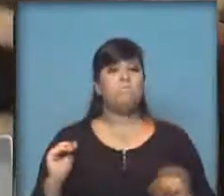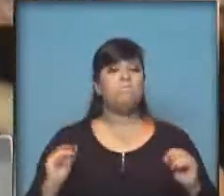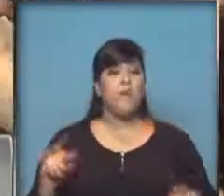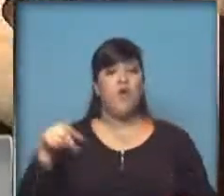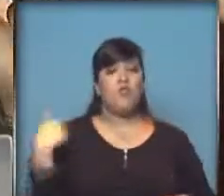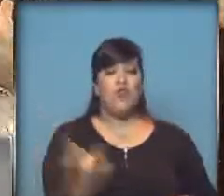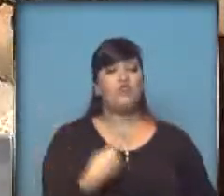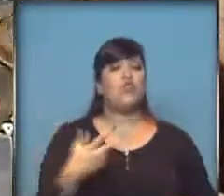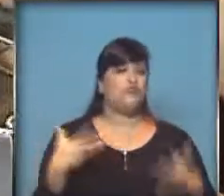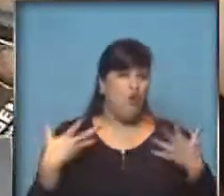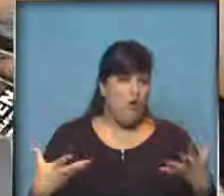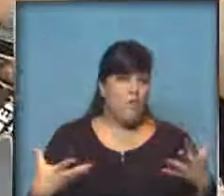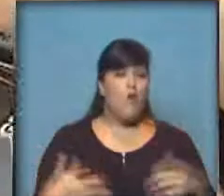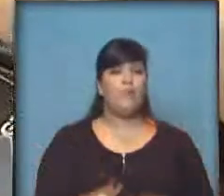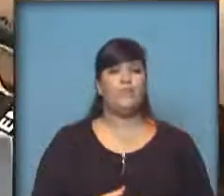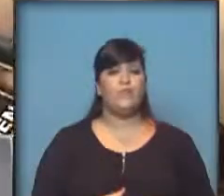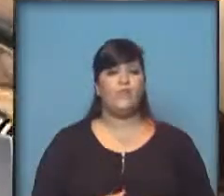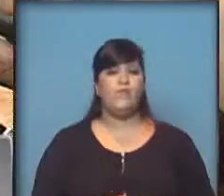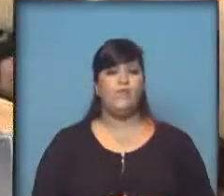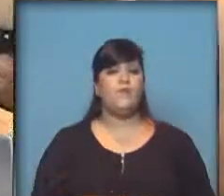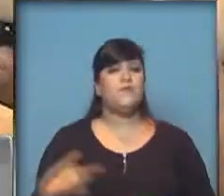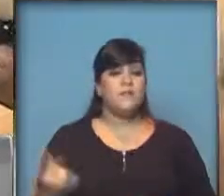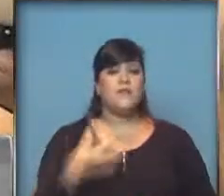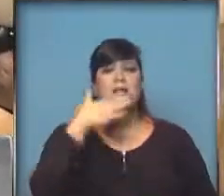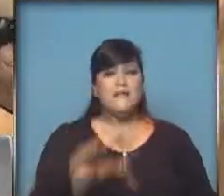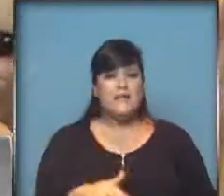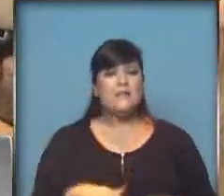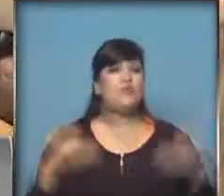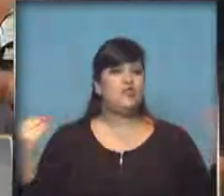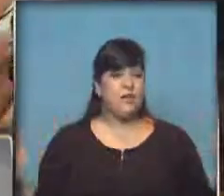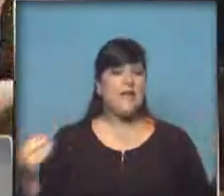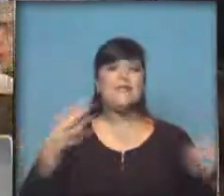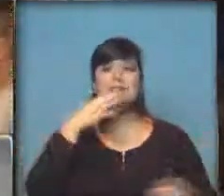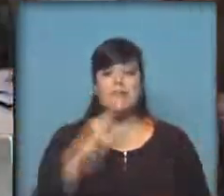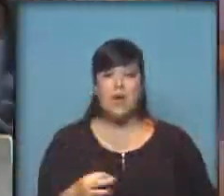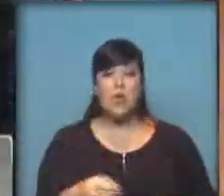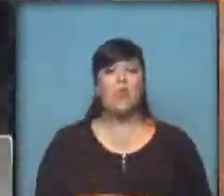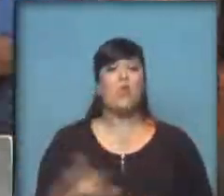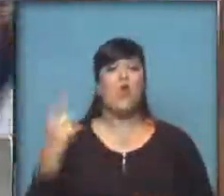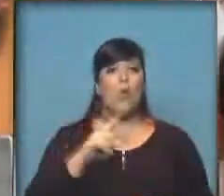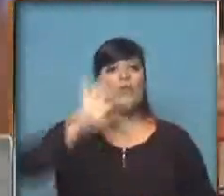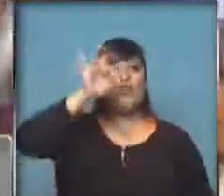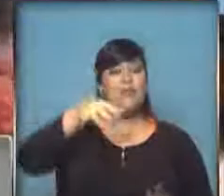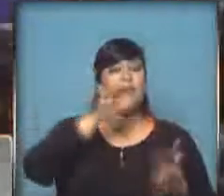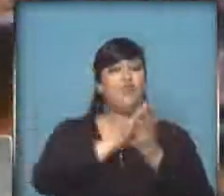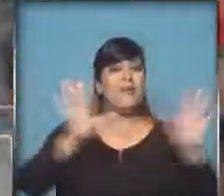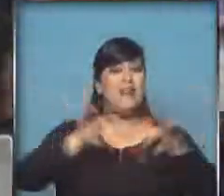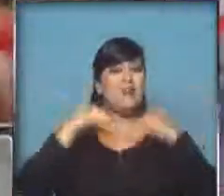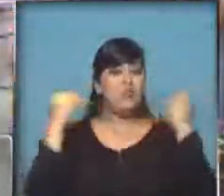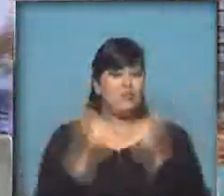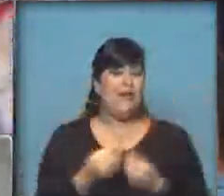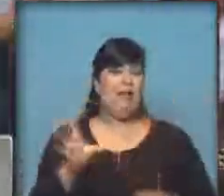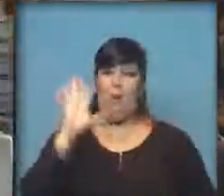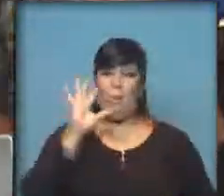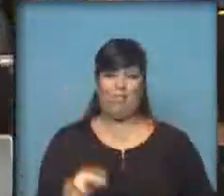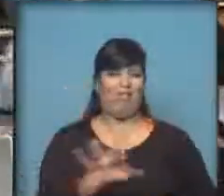en donde nosotros claramente entendemos que va a quedar, una vez que se sepan los resultados,